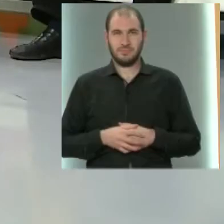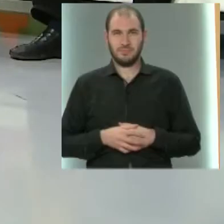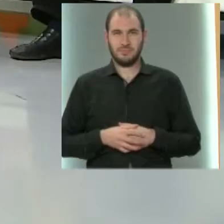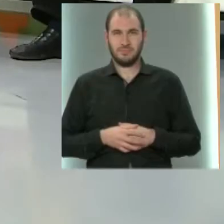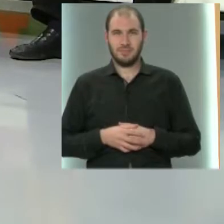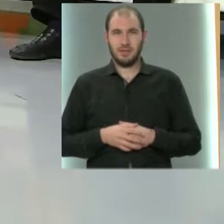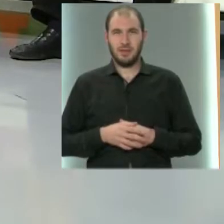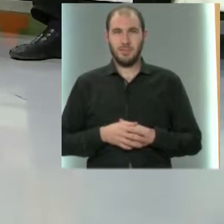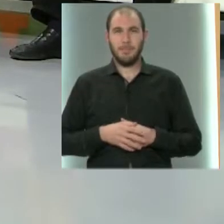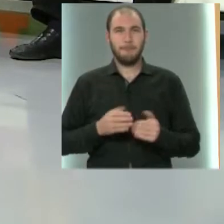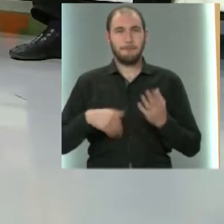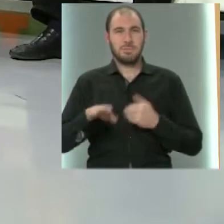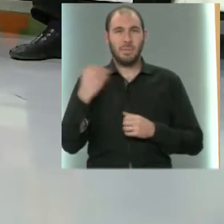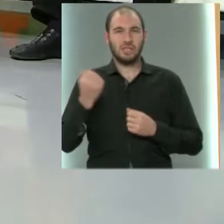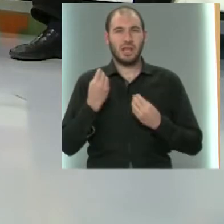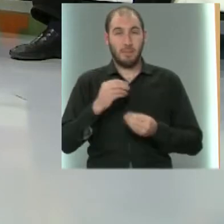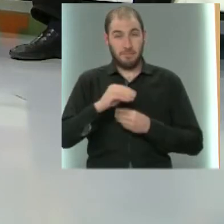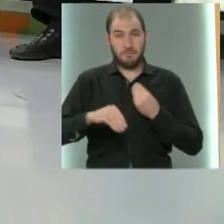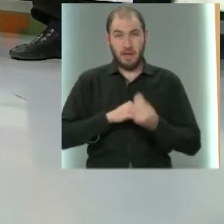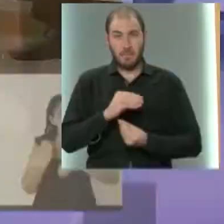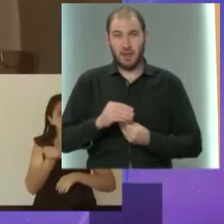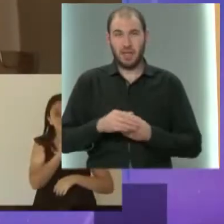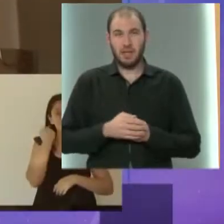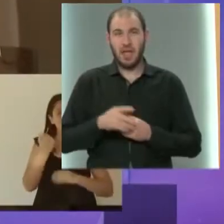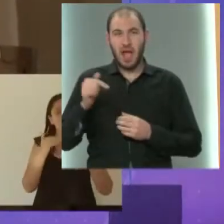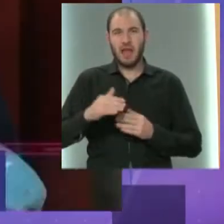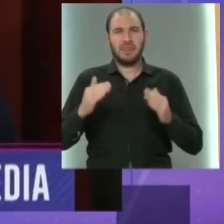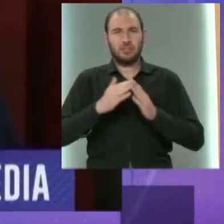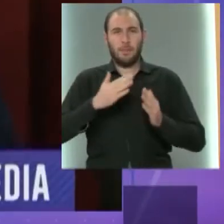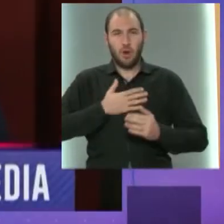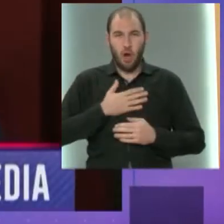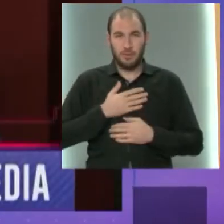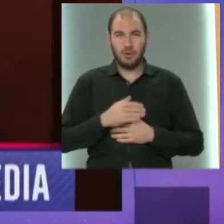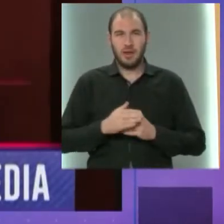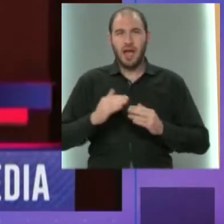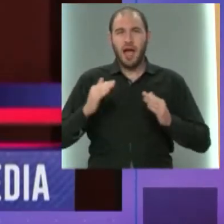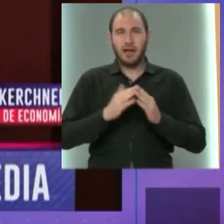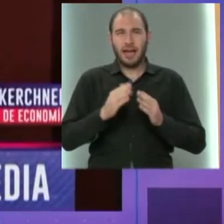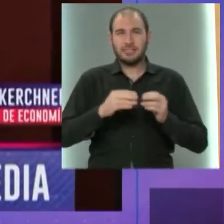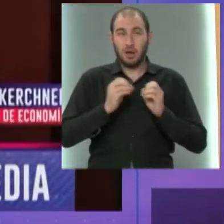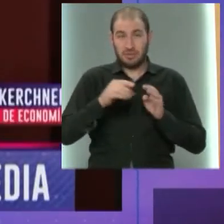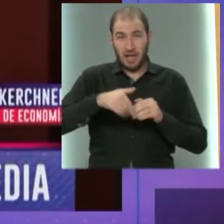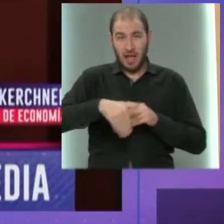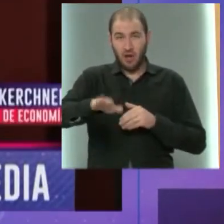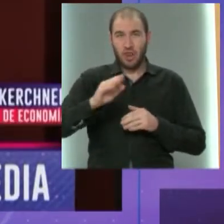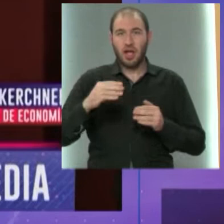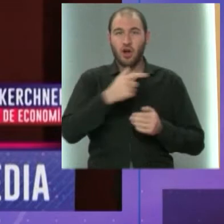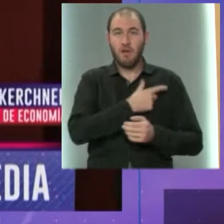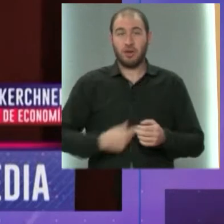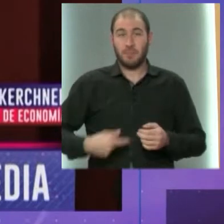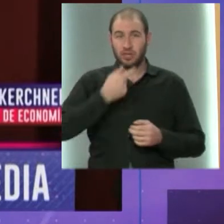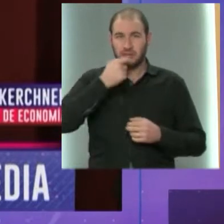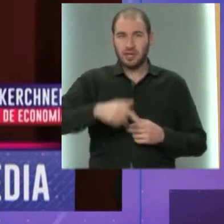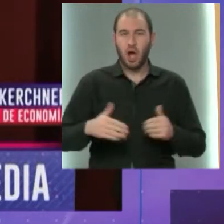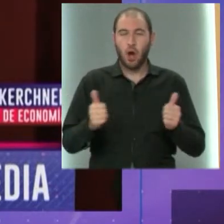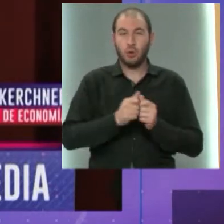Lo fundamental que es para una familia poder tener un techo propio. Viviendas que lanza a partir de la fecha el gobierno provincial